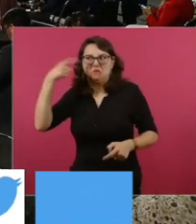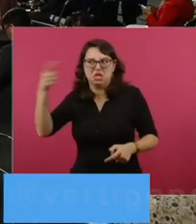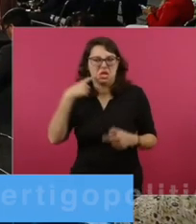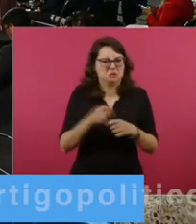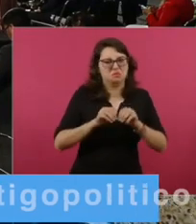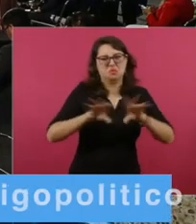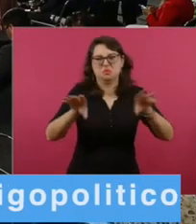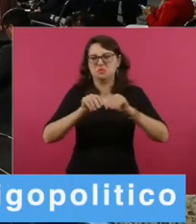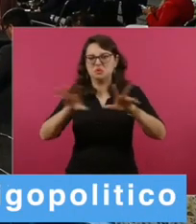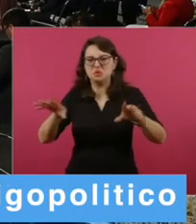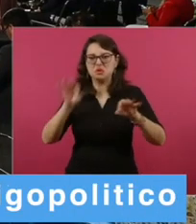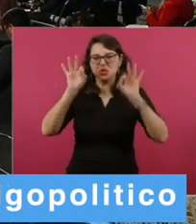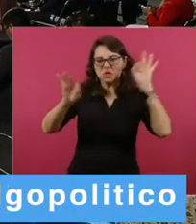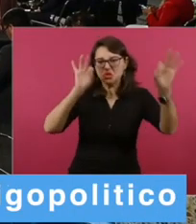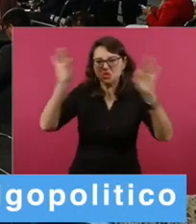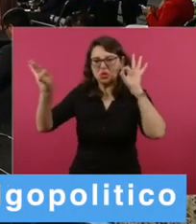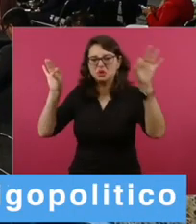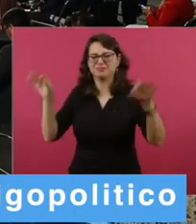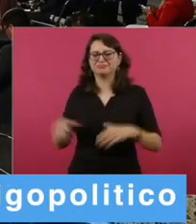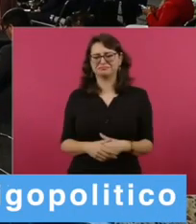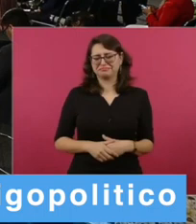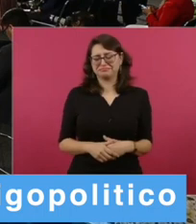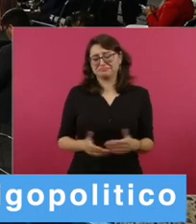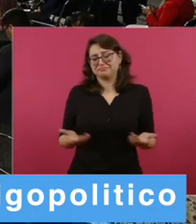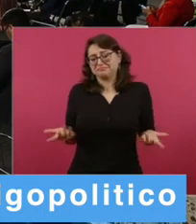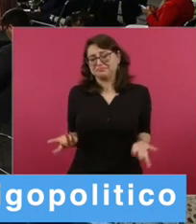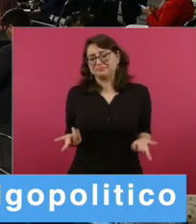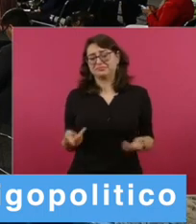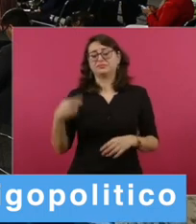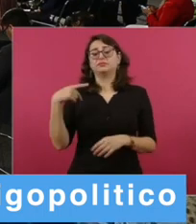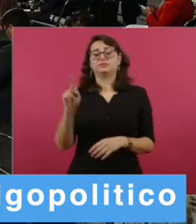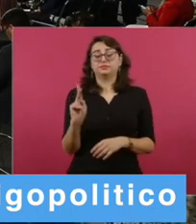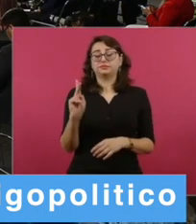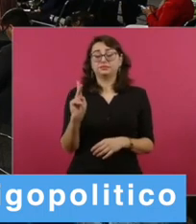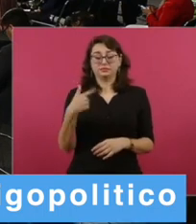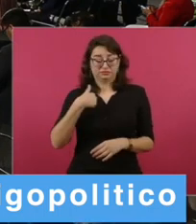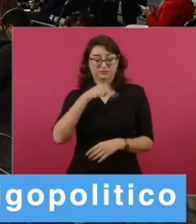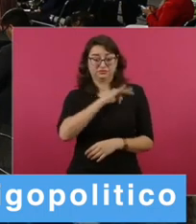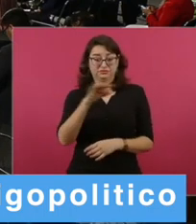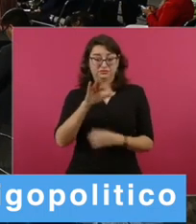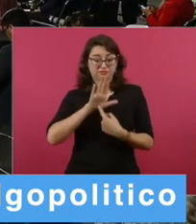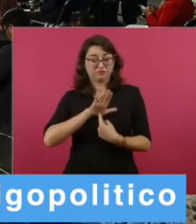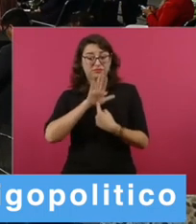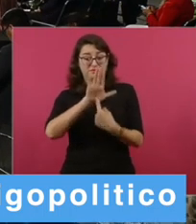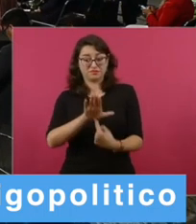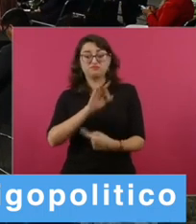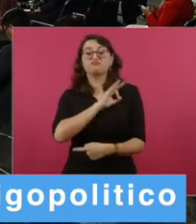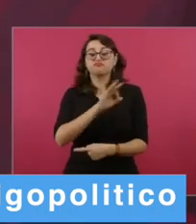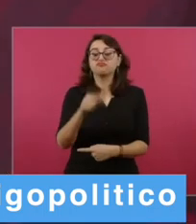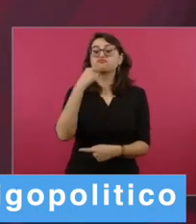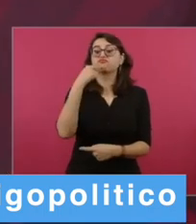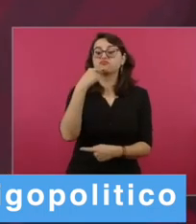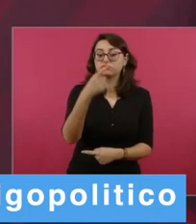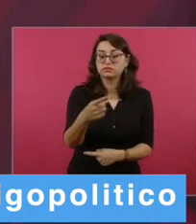El presidente López Obrador confirma la reunión con la asesora de Seguridad Nacional de la Casa Blanca, Elizabeth Sherwood Randall, por la tarde